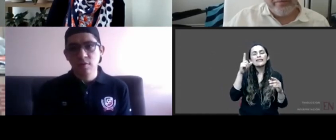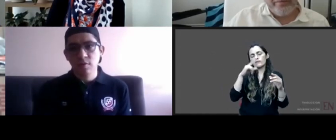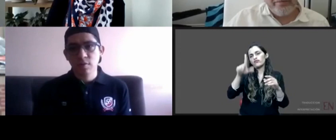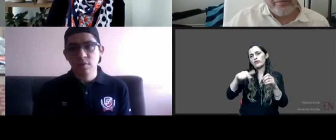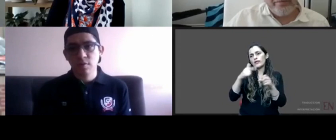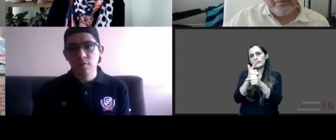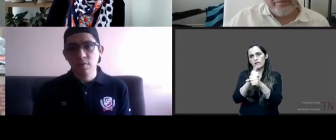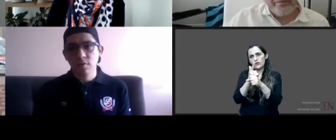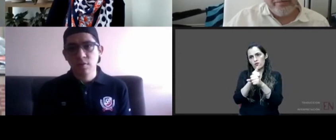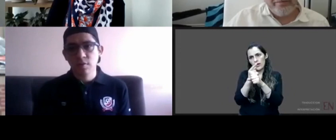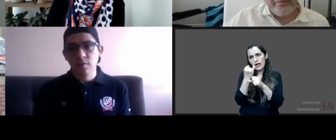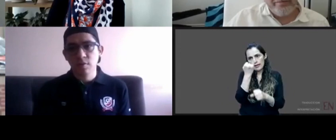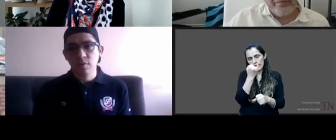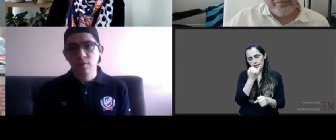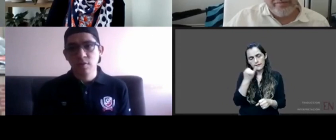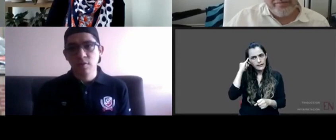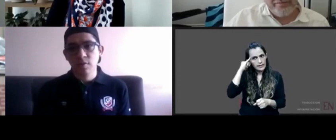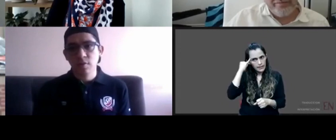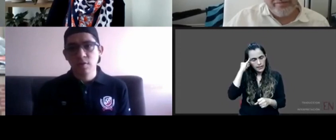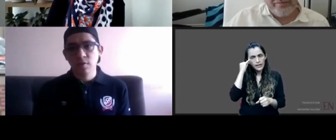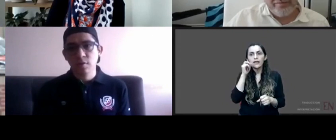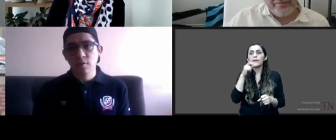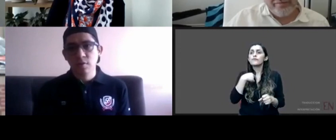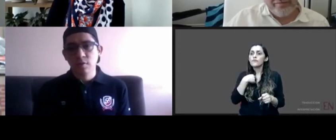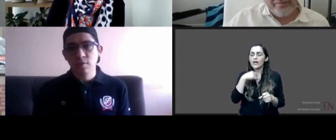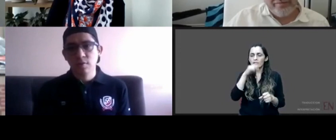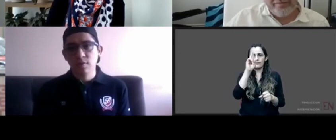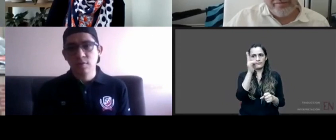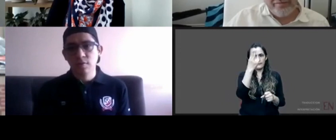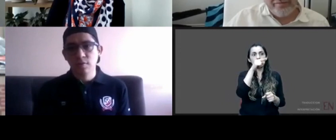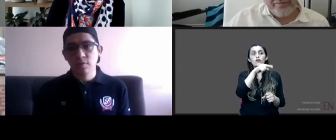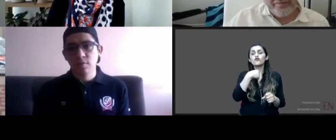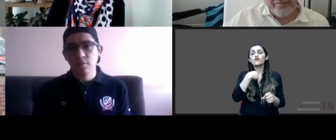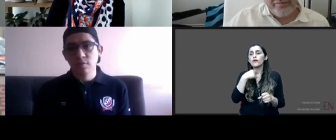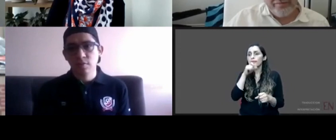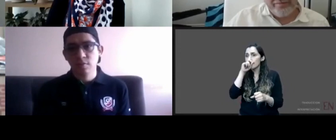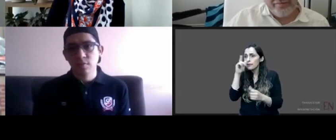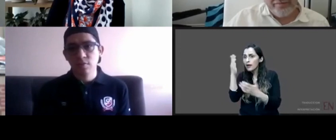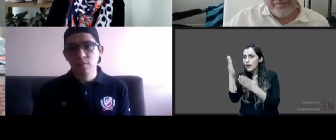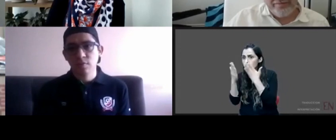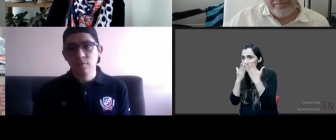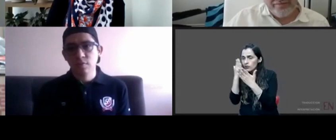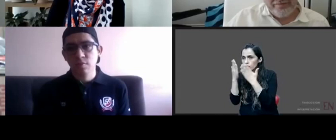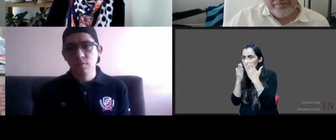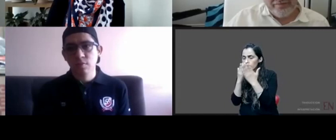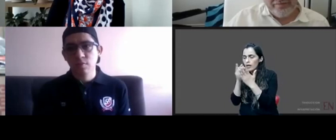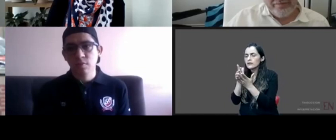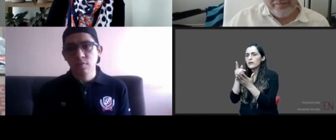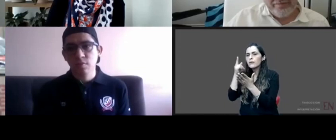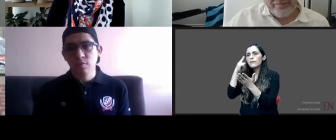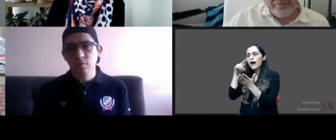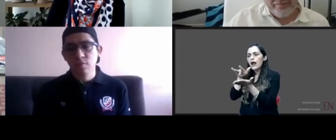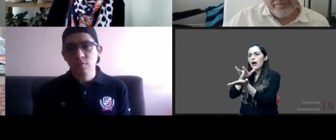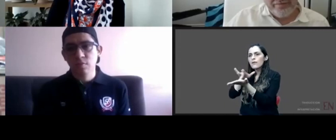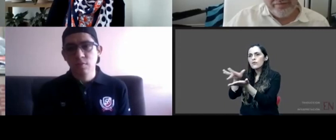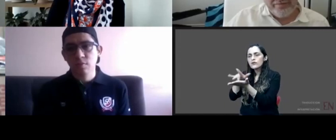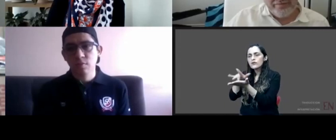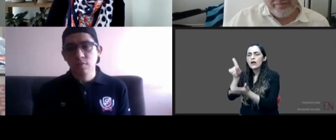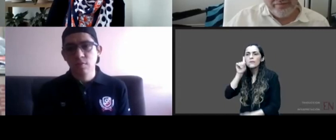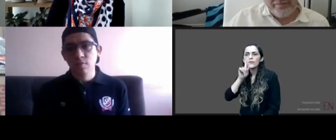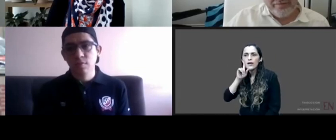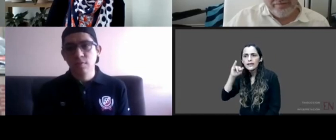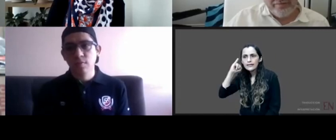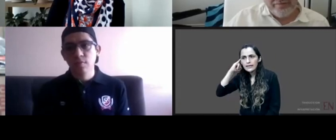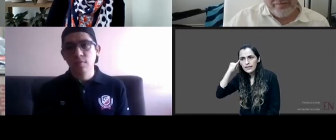Y también soy perito intérprete en la lengua náhuatl. Apoyo a mujeres indígenas a hacerles saber